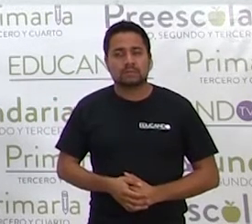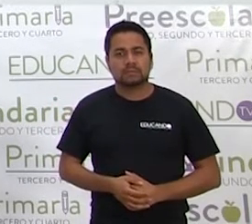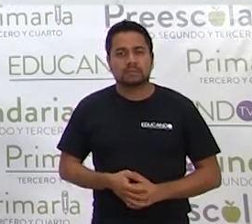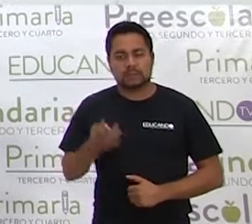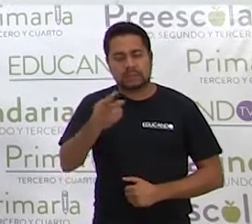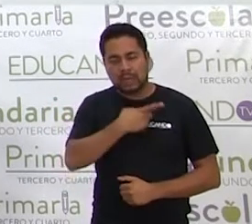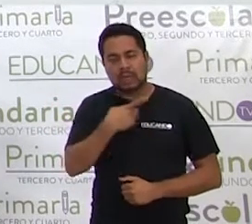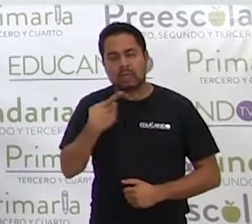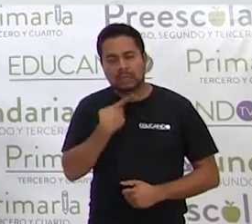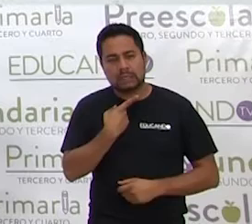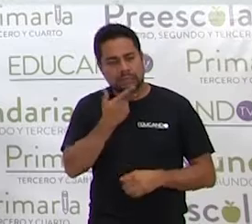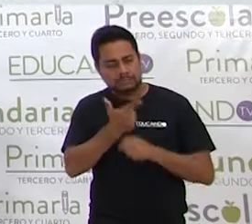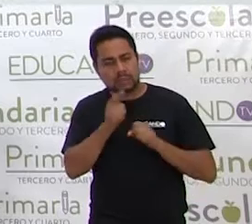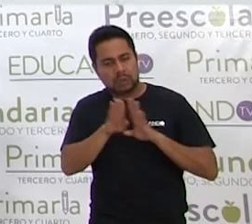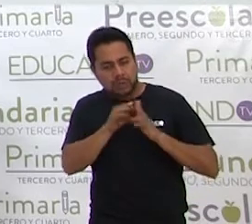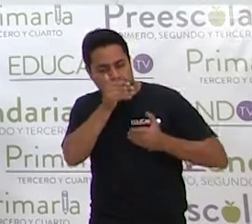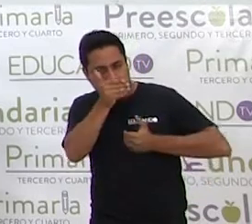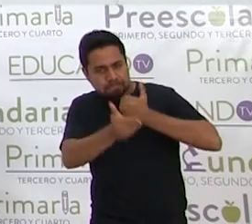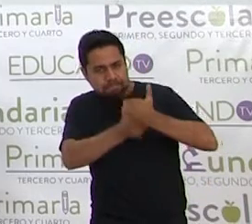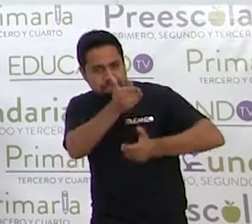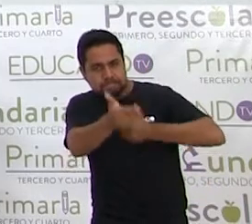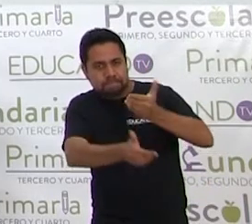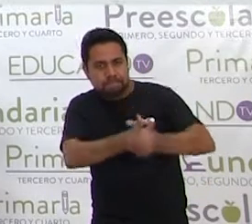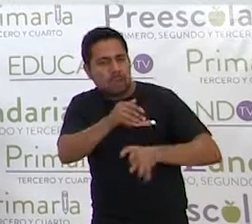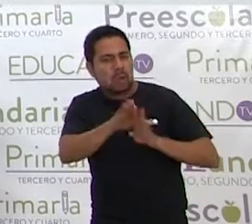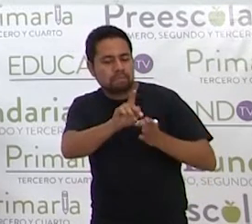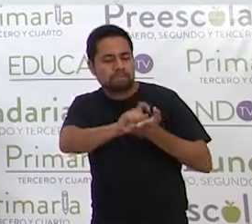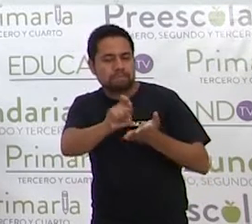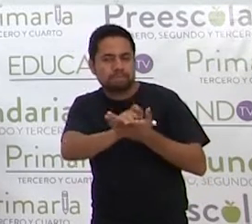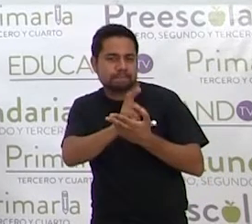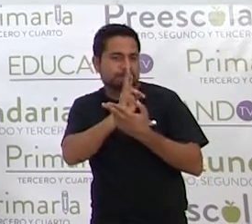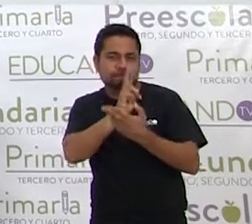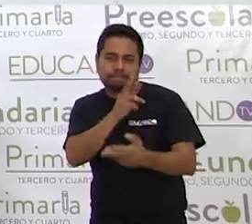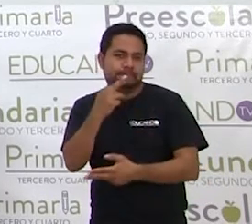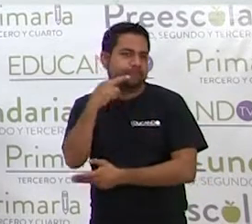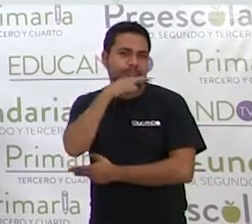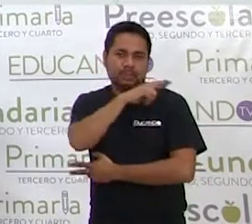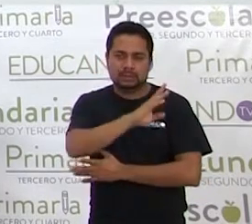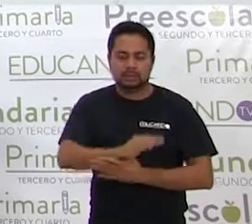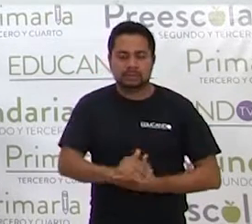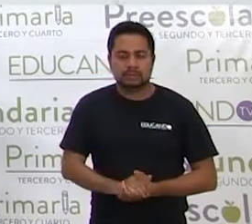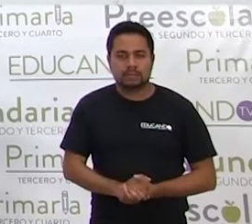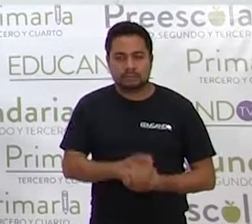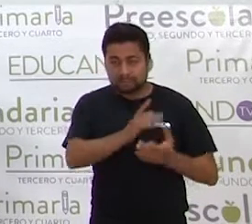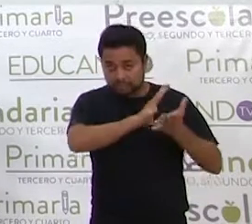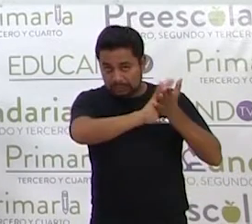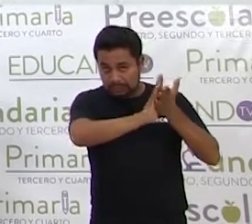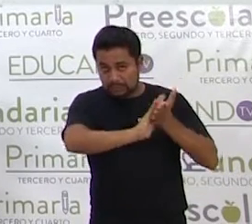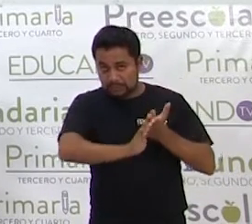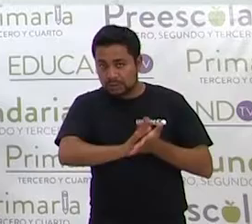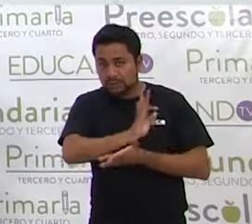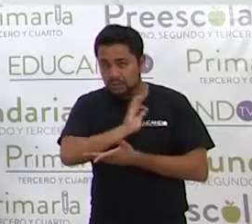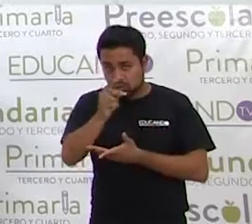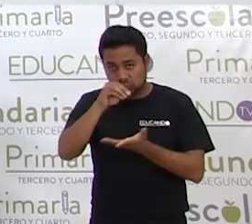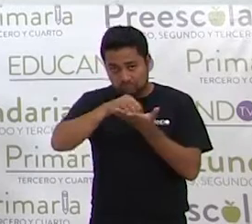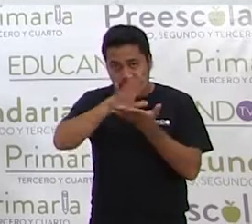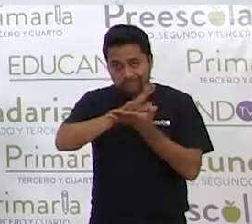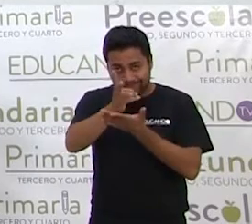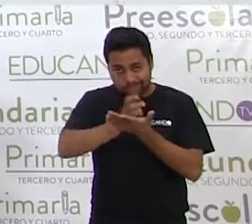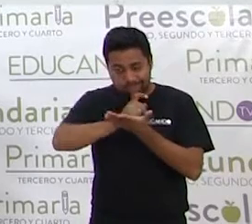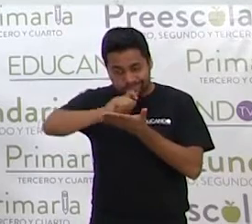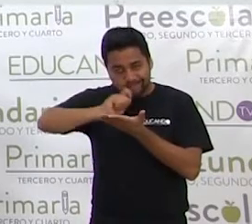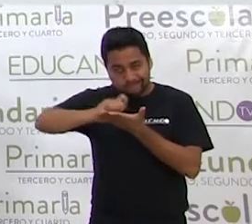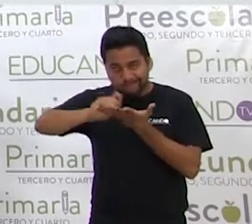cuestión de saber cómo hacer el procedimiento borramos y ya tomaron nota y